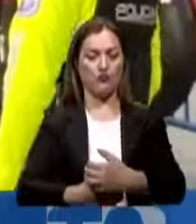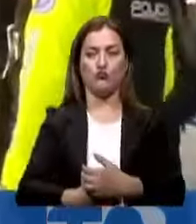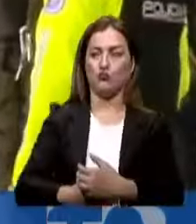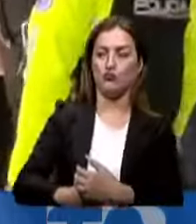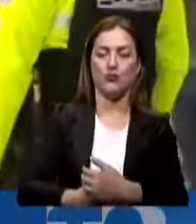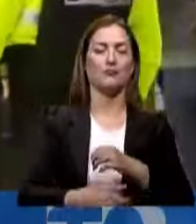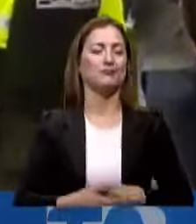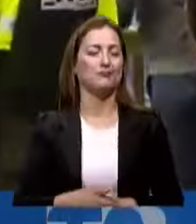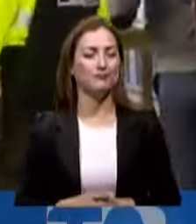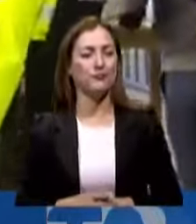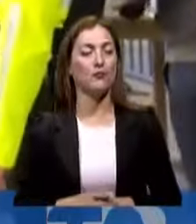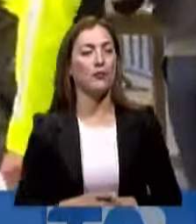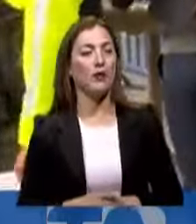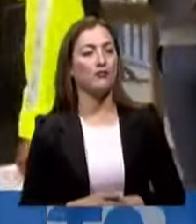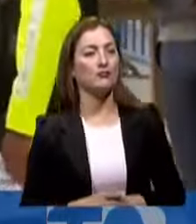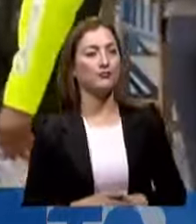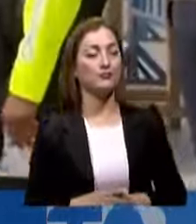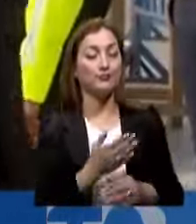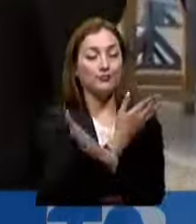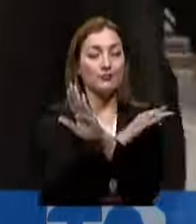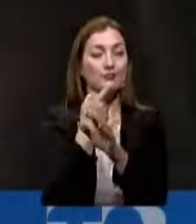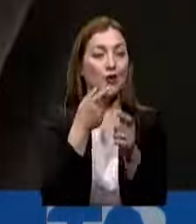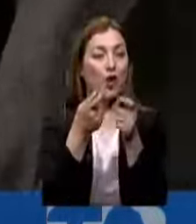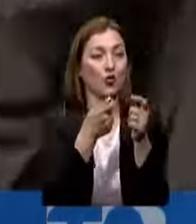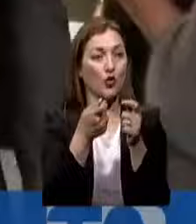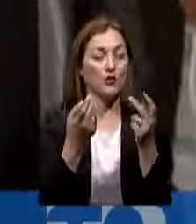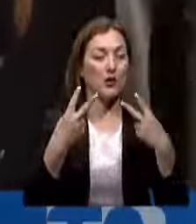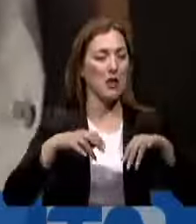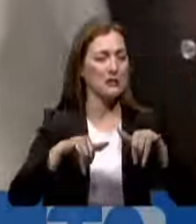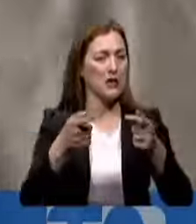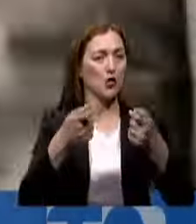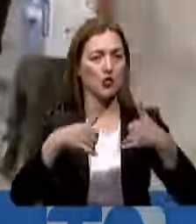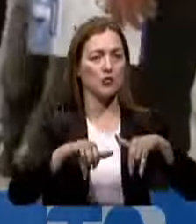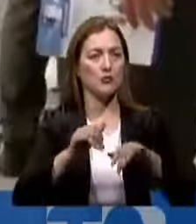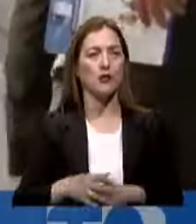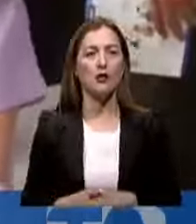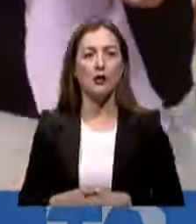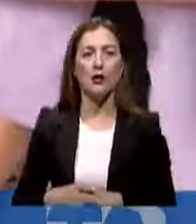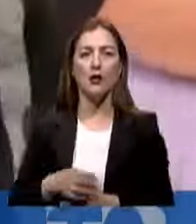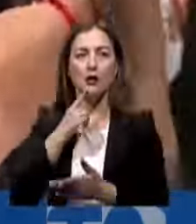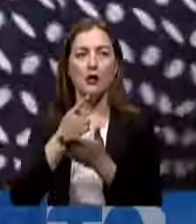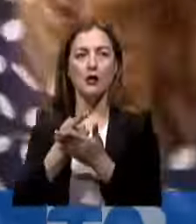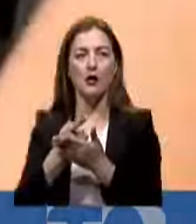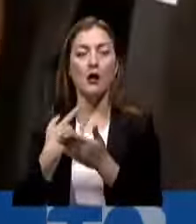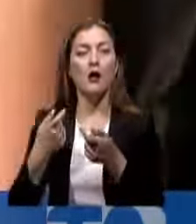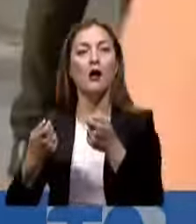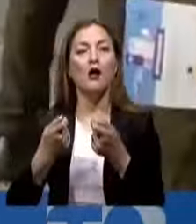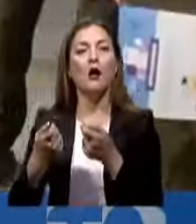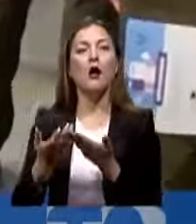ustedes también van a realizar operativos que los hemos visto incluso en horas pico también. Sí, otra fase del proyecto es realizar ya